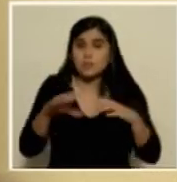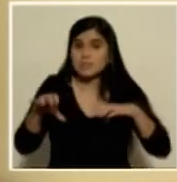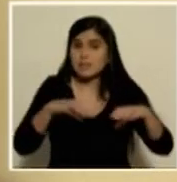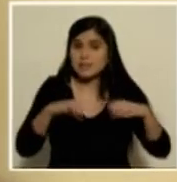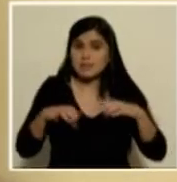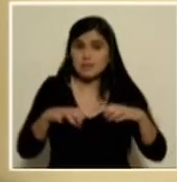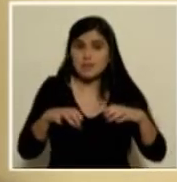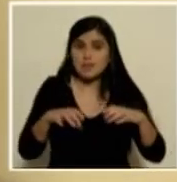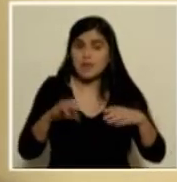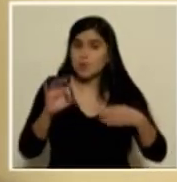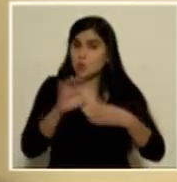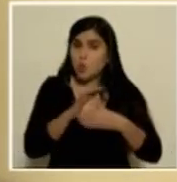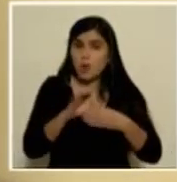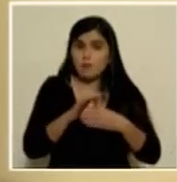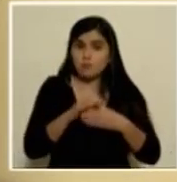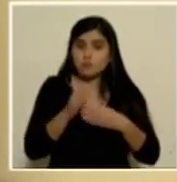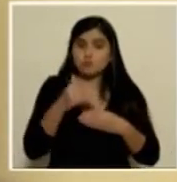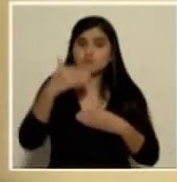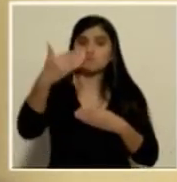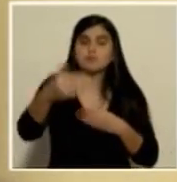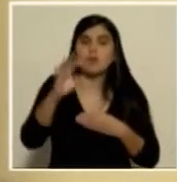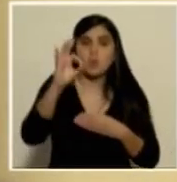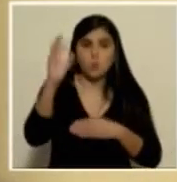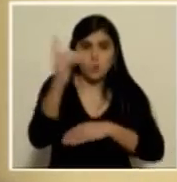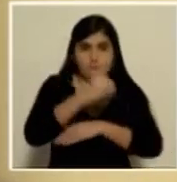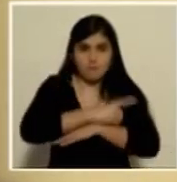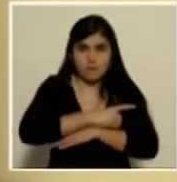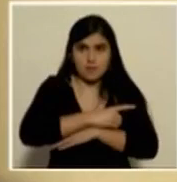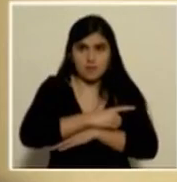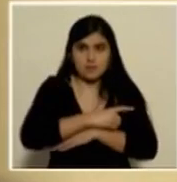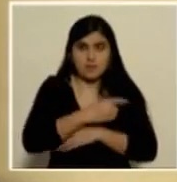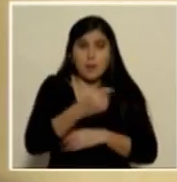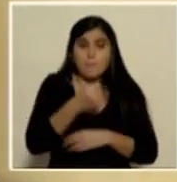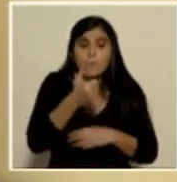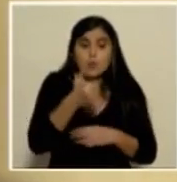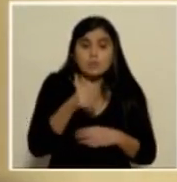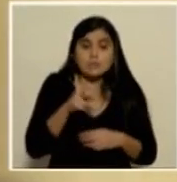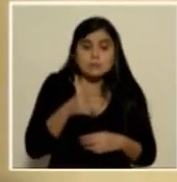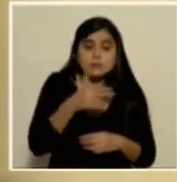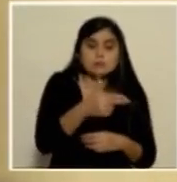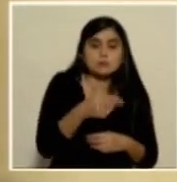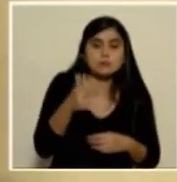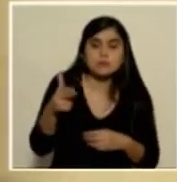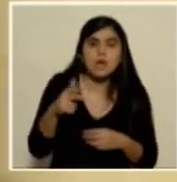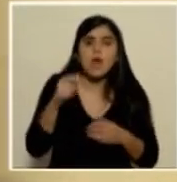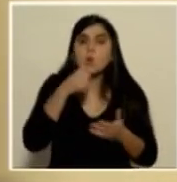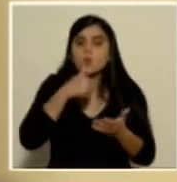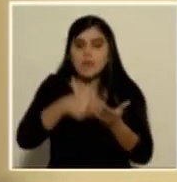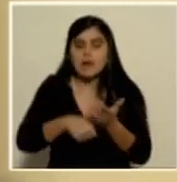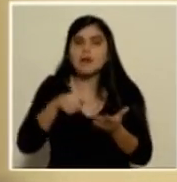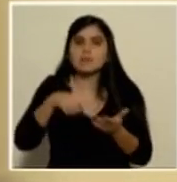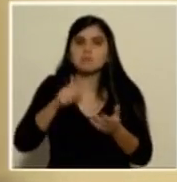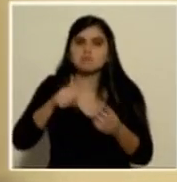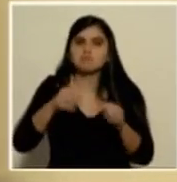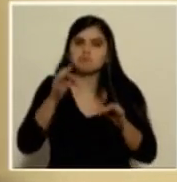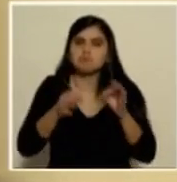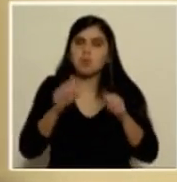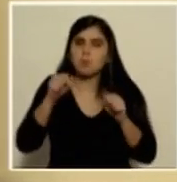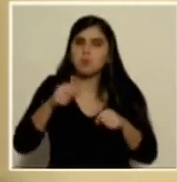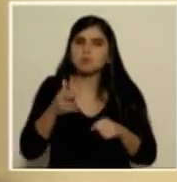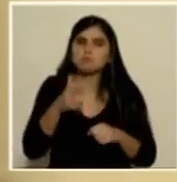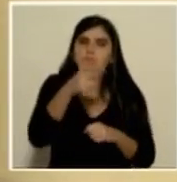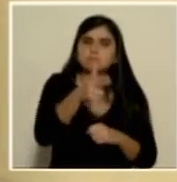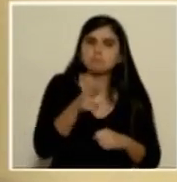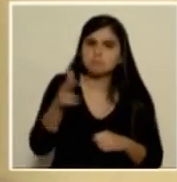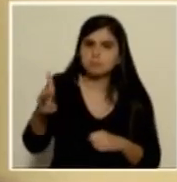entonces las poquitas circunstancias donde justamente sí se puede hacer eso, con la carta está justificado que puedan ir al lugar de trabajo, pero eso no